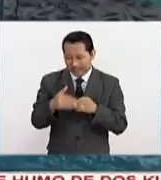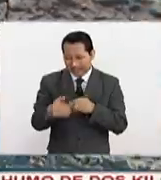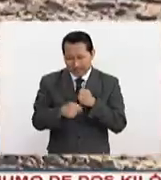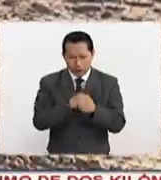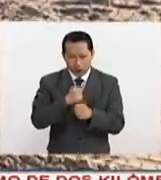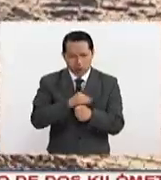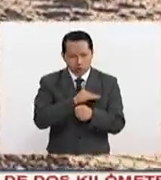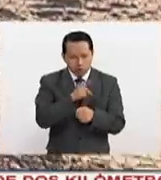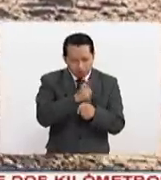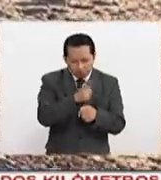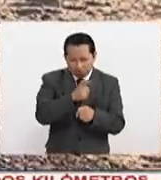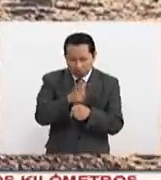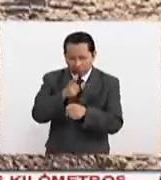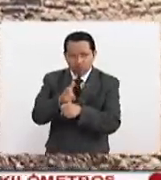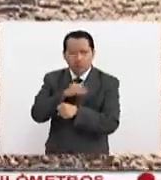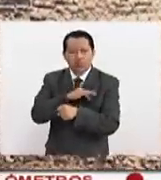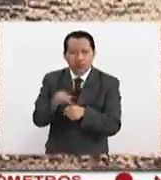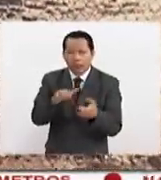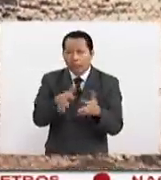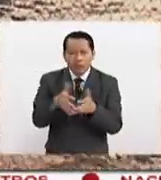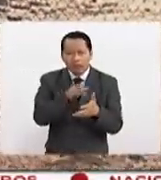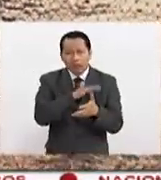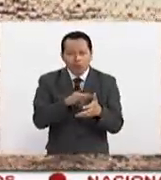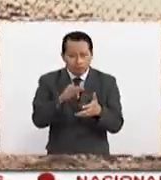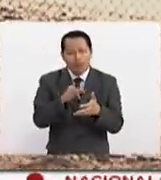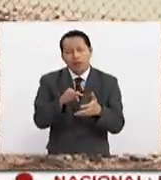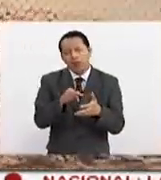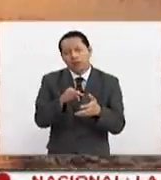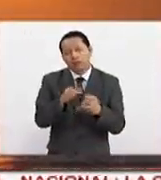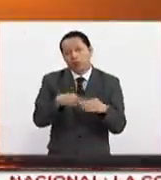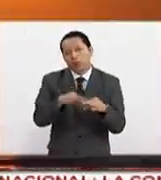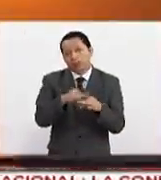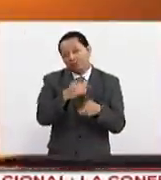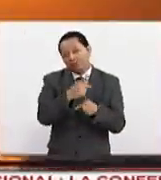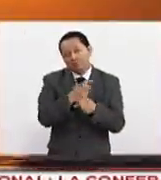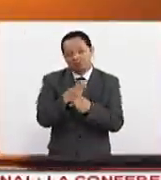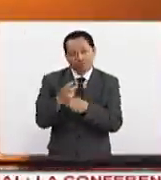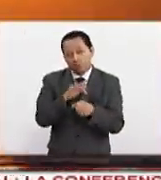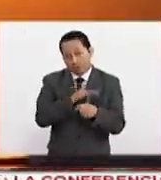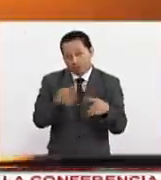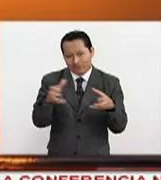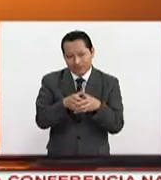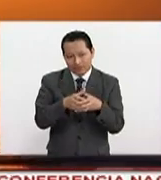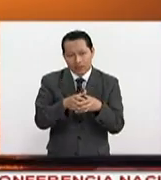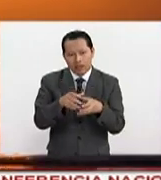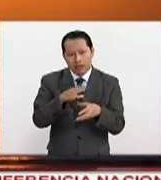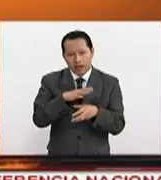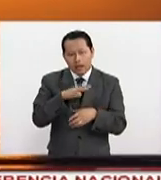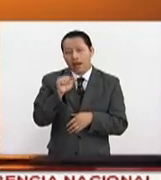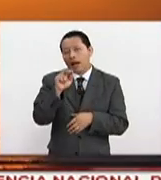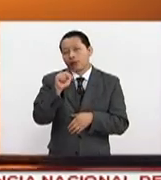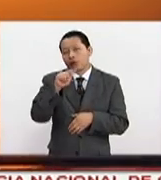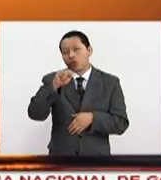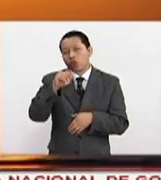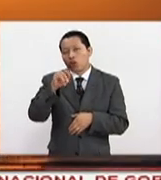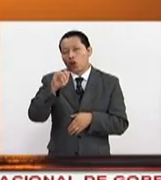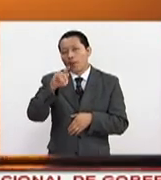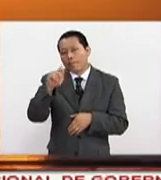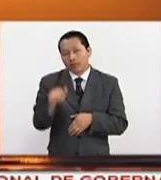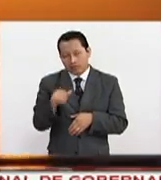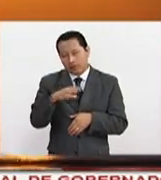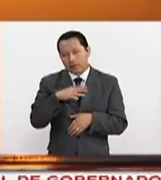logre ubicar y conservar al menos a la primera especie. Con imágenes de Yujin Pasol, Antonio López,